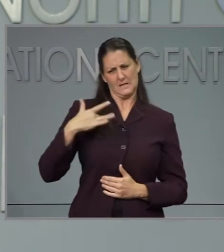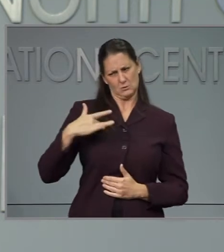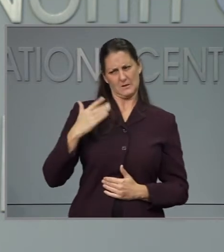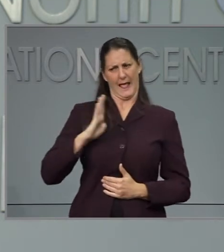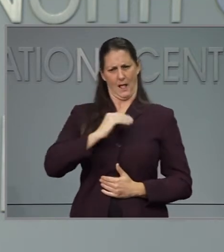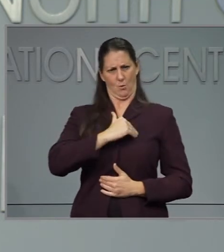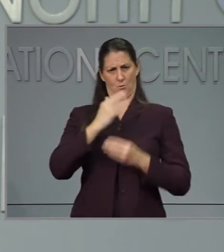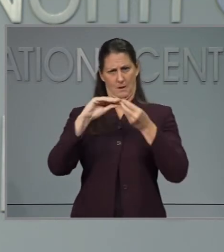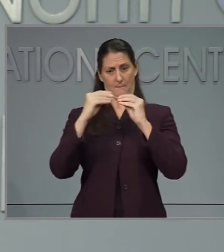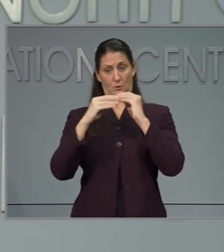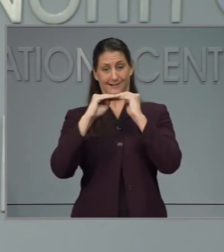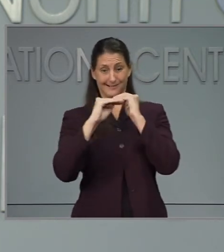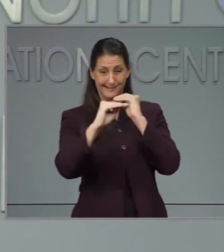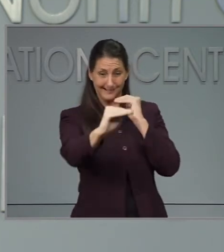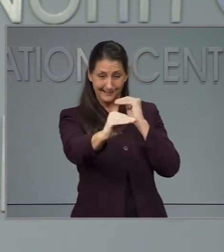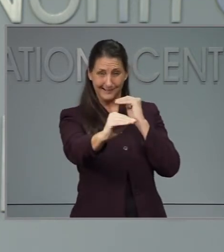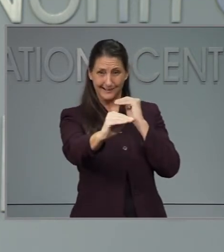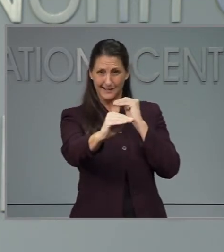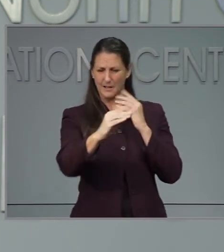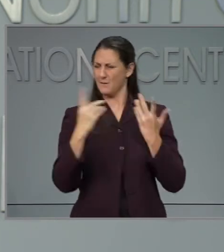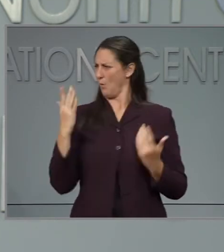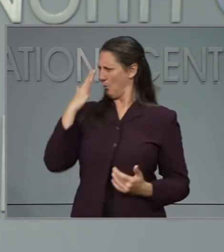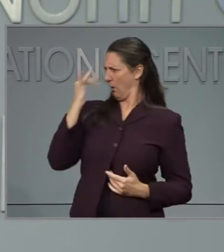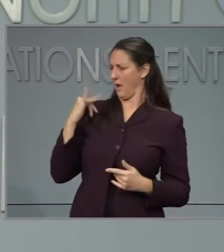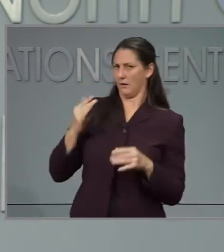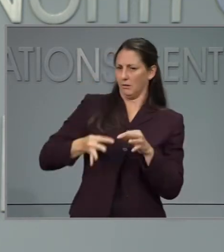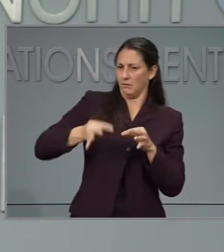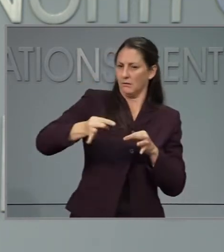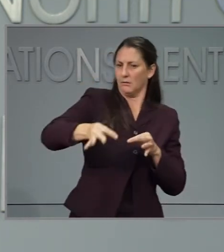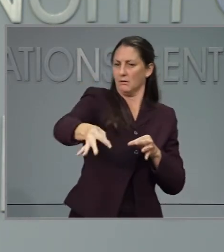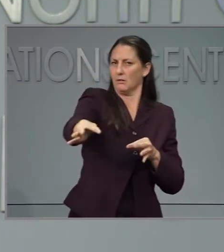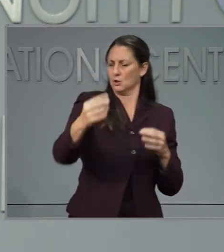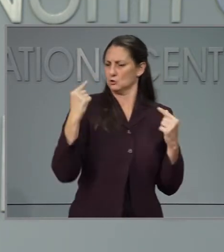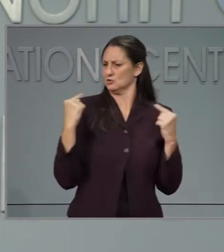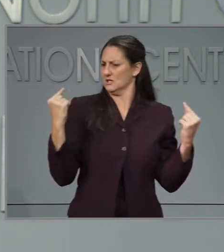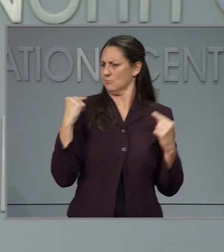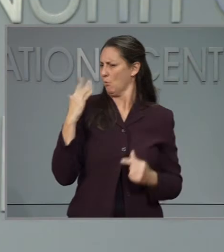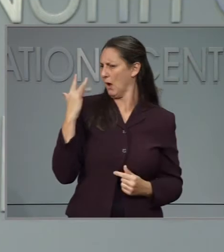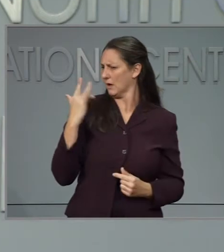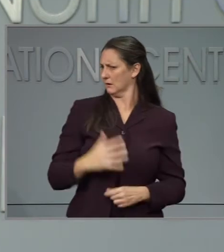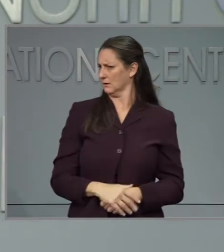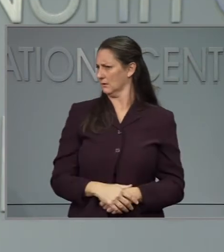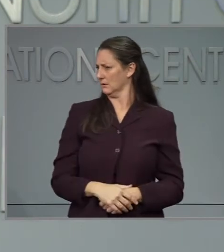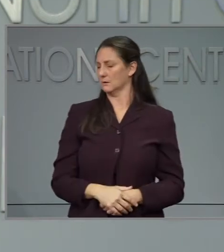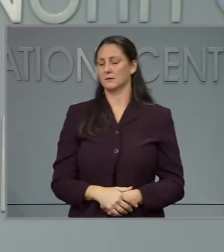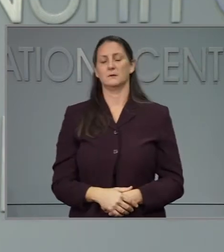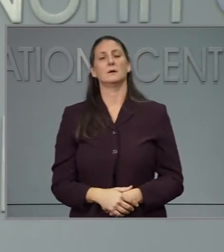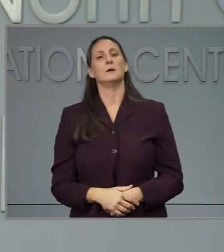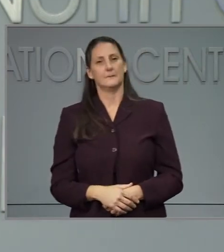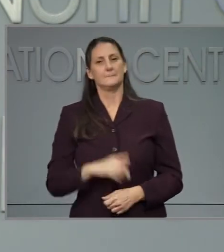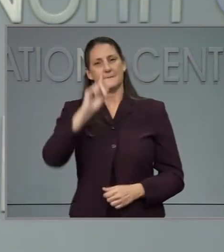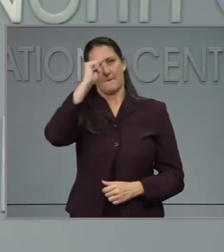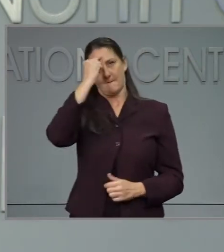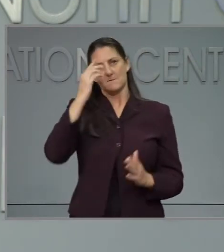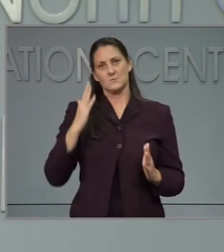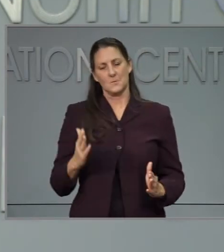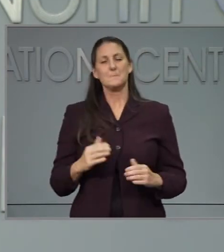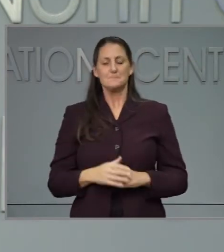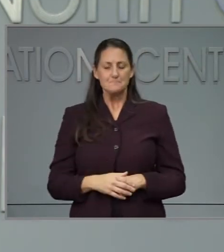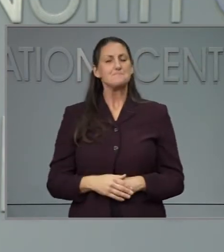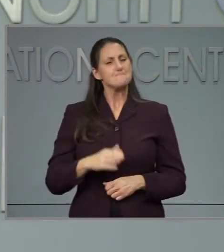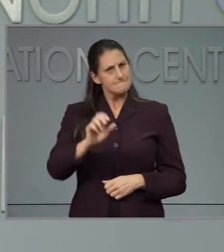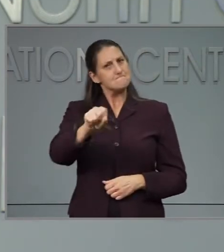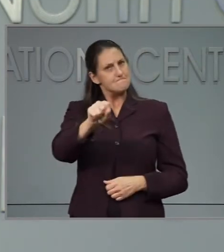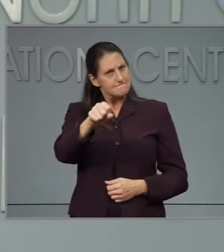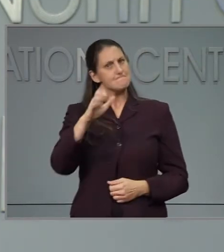la capacidad? Respuesta. Nuestras cifras han estado estables o bajando dependiendo de qué